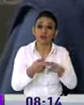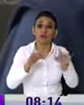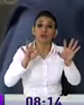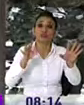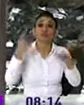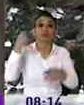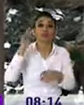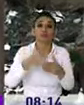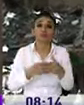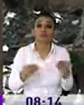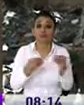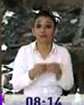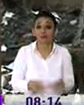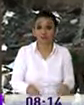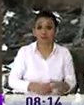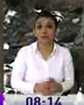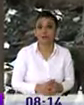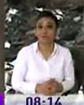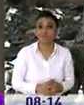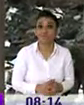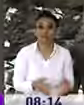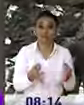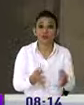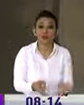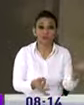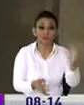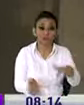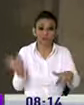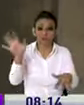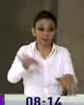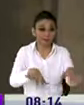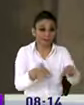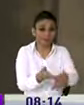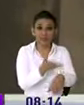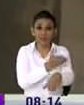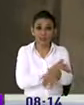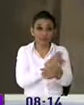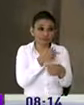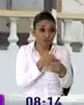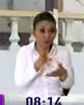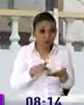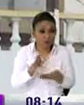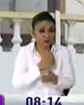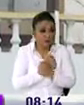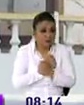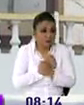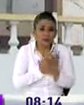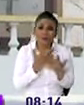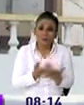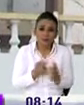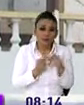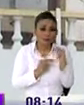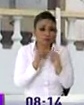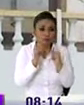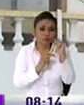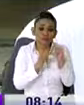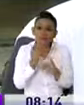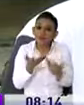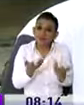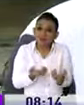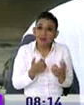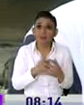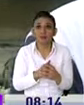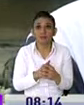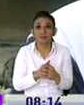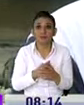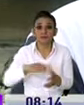pérdida. Desde aquel día, todos quienes han sido parte de esta institución han tratado de reconstruirla desde las cenizas. Desde la